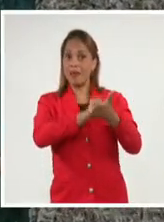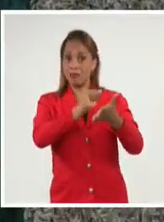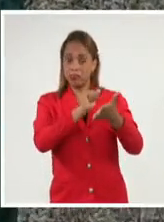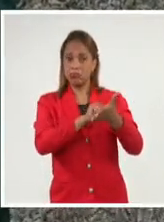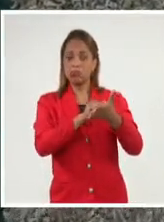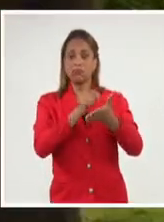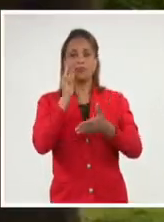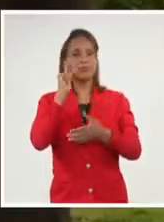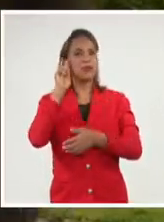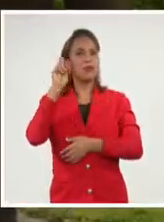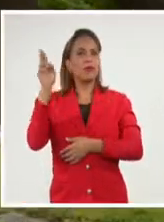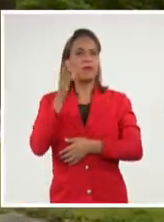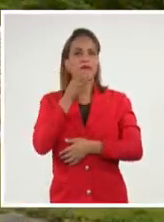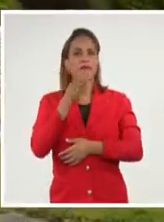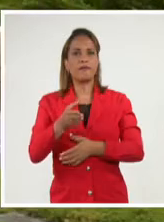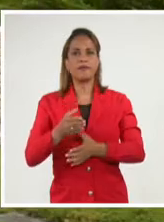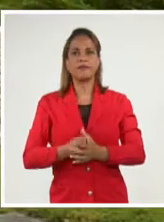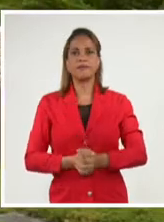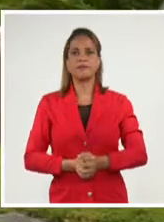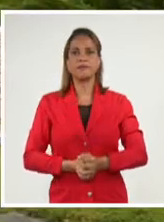honores vigentes.